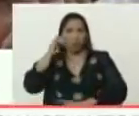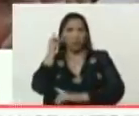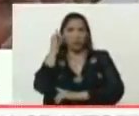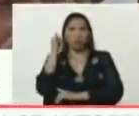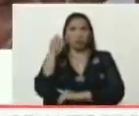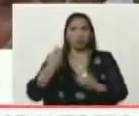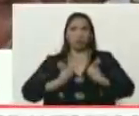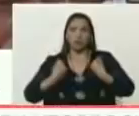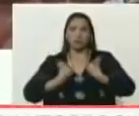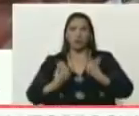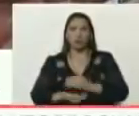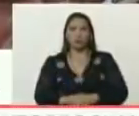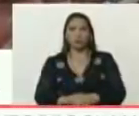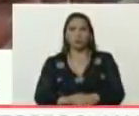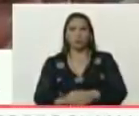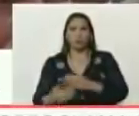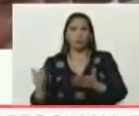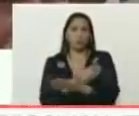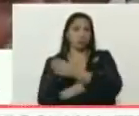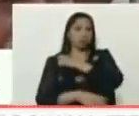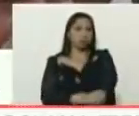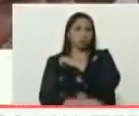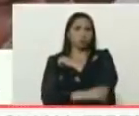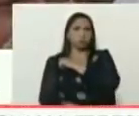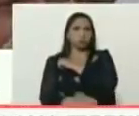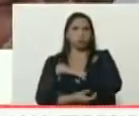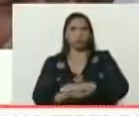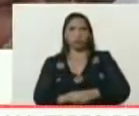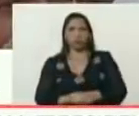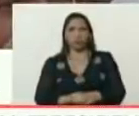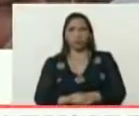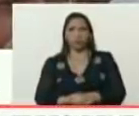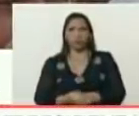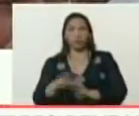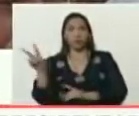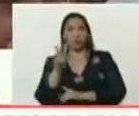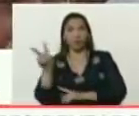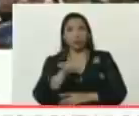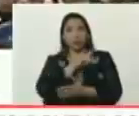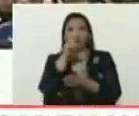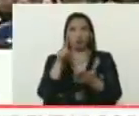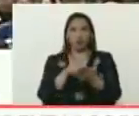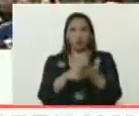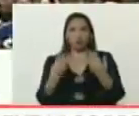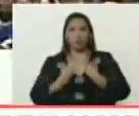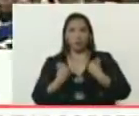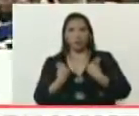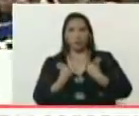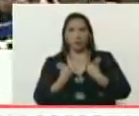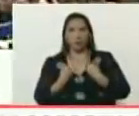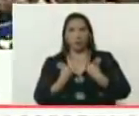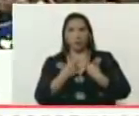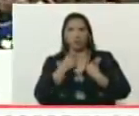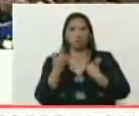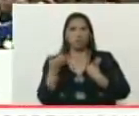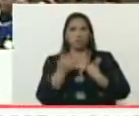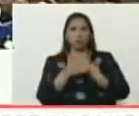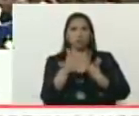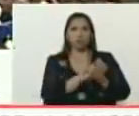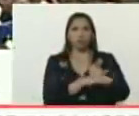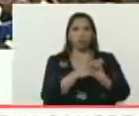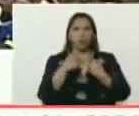vivió. Corrupción por todos lados. Venezuela entera la vivió. Asesinatos,